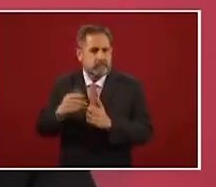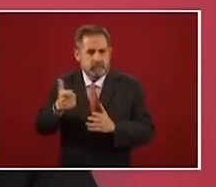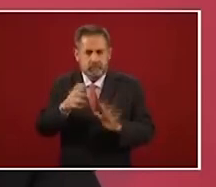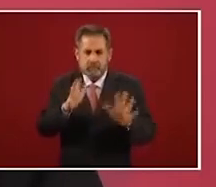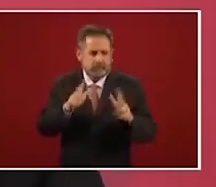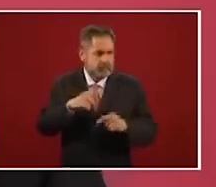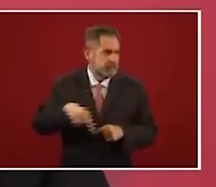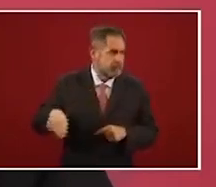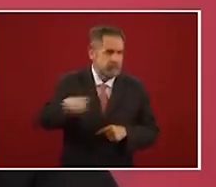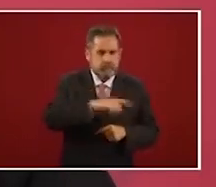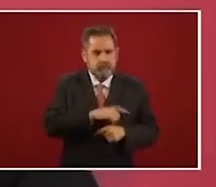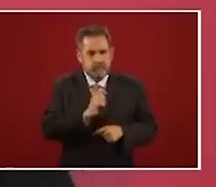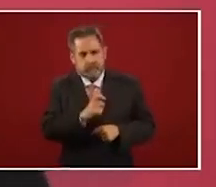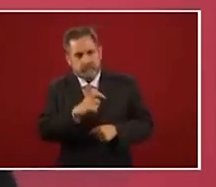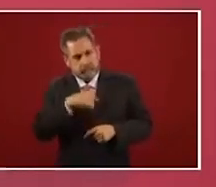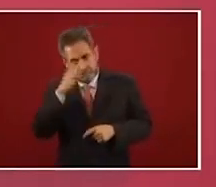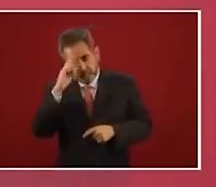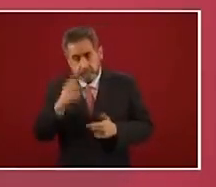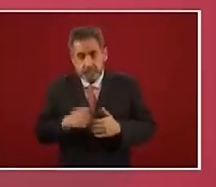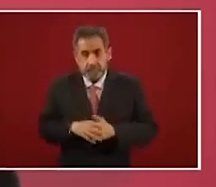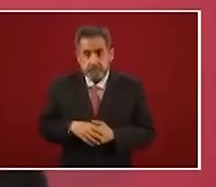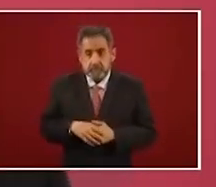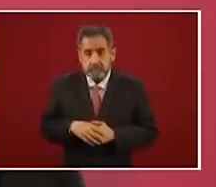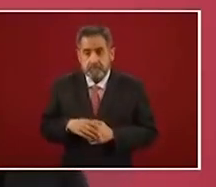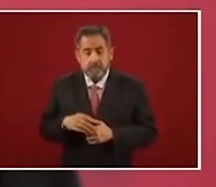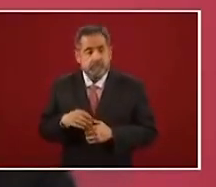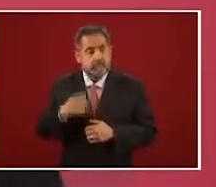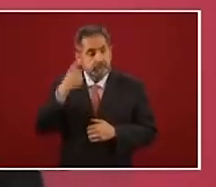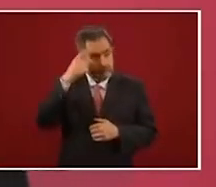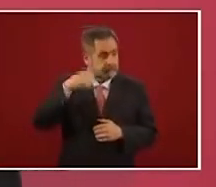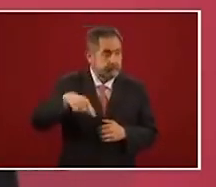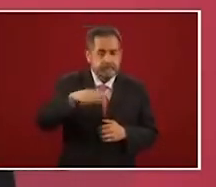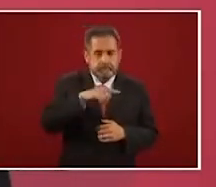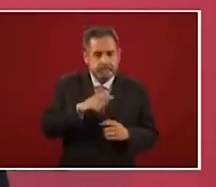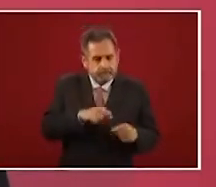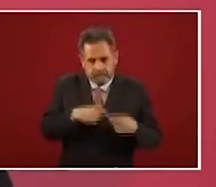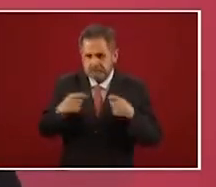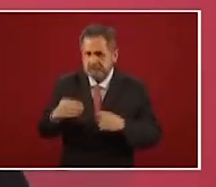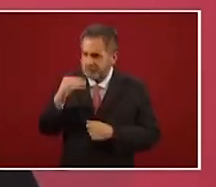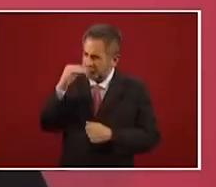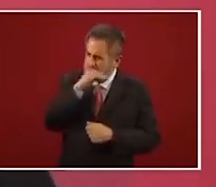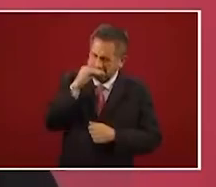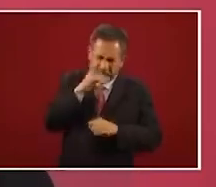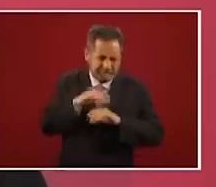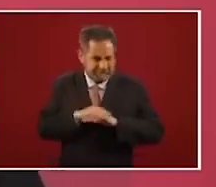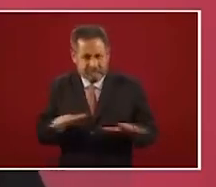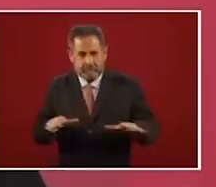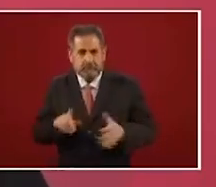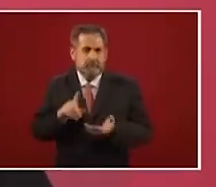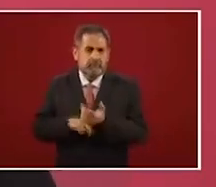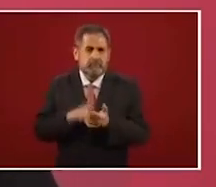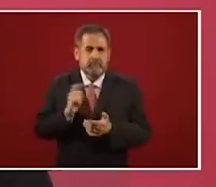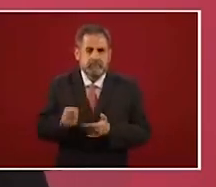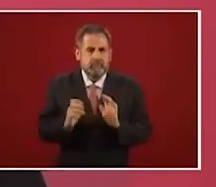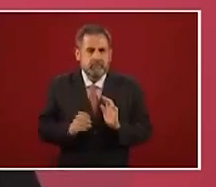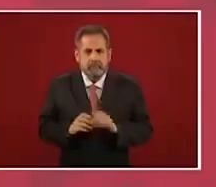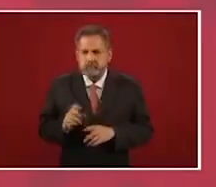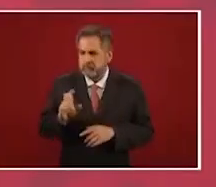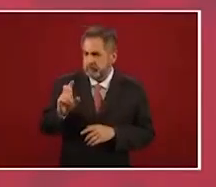4,500 millones de pesos. Uno pensaría que para llegar a la gratuidad se requerirían simplemente